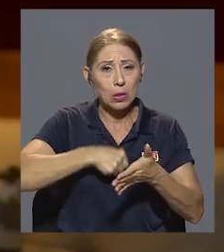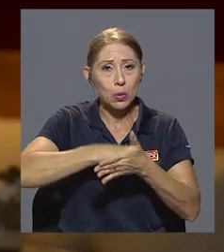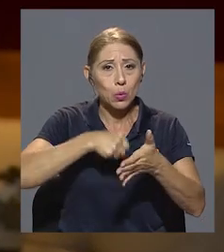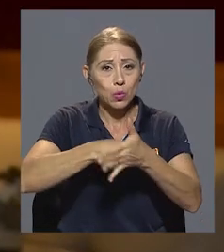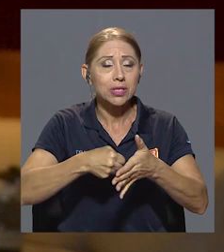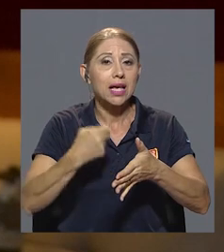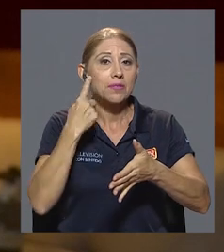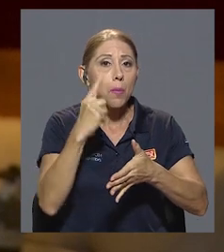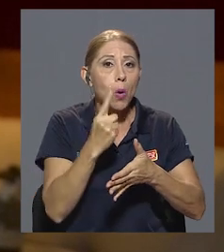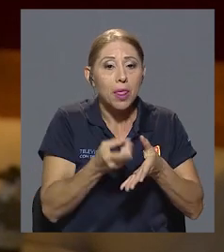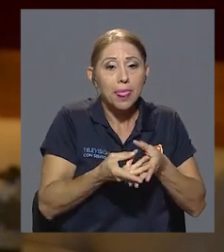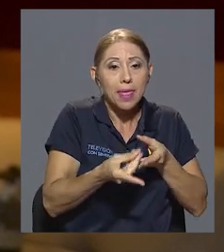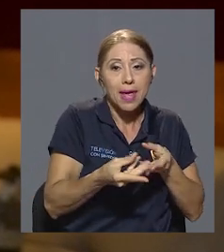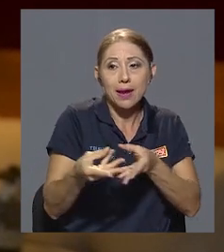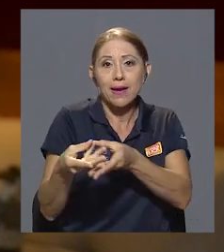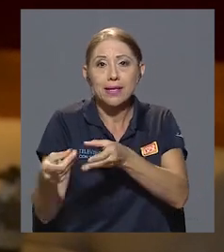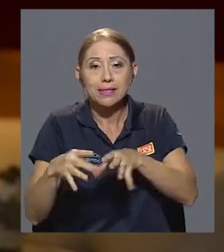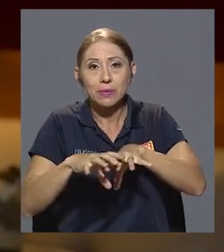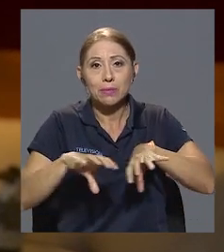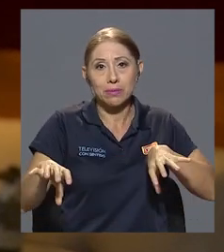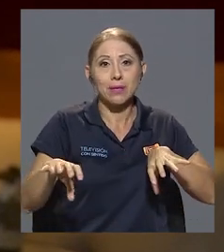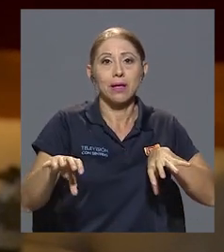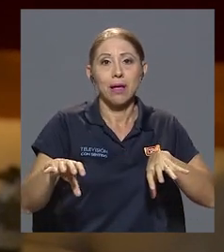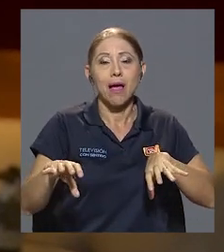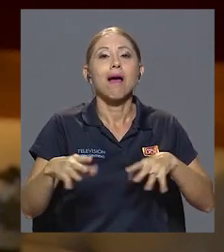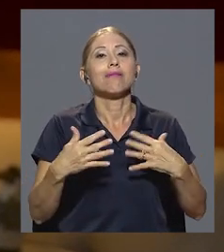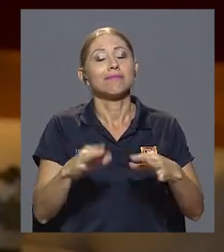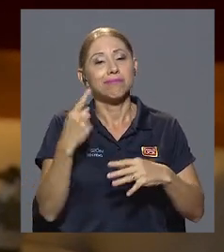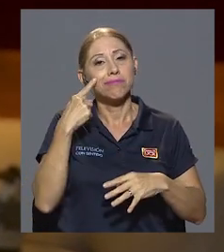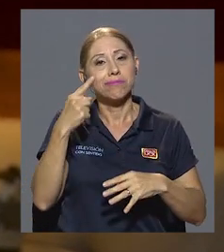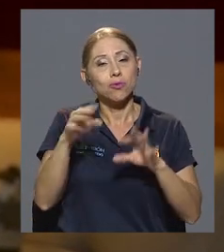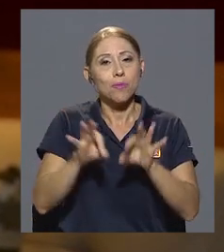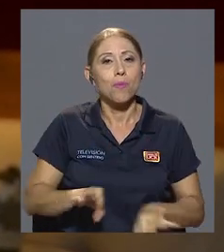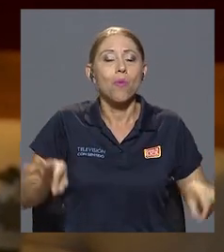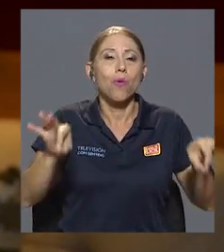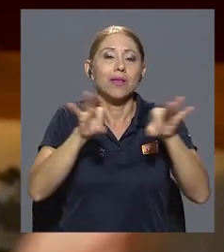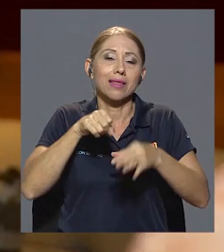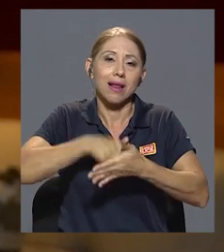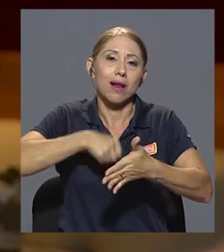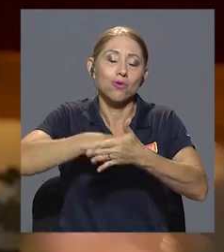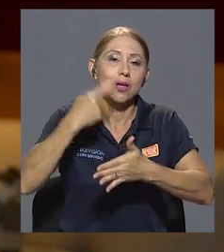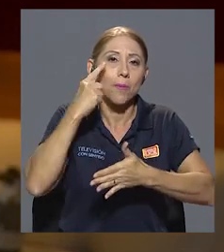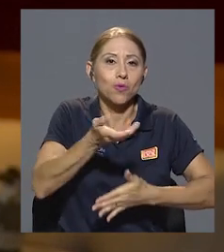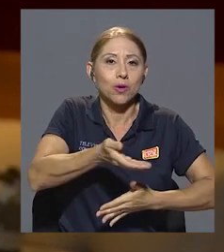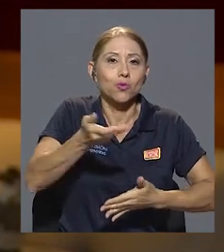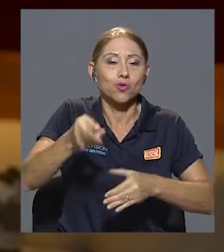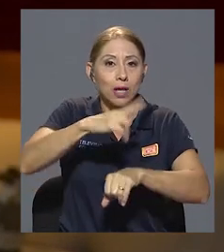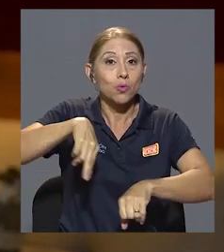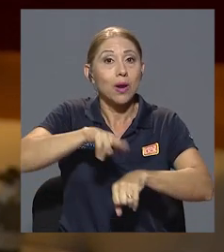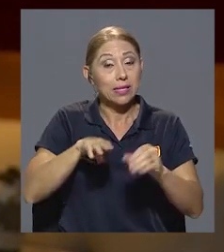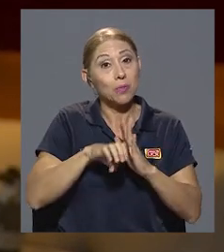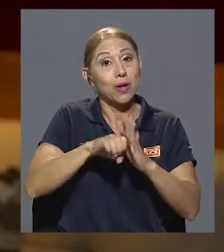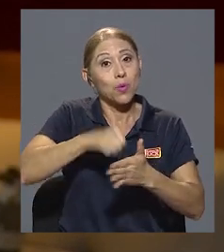llevo e indicar lo importante que ha sido la lucha por los recursos naturales como el agua por ejemplo